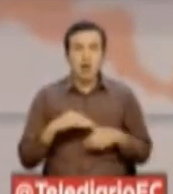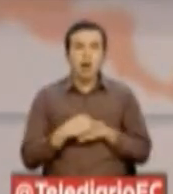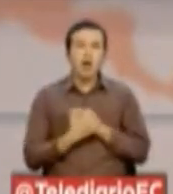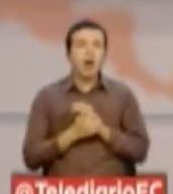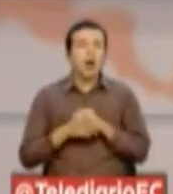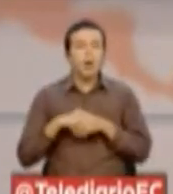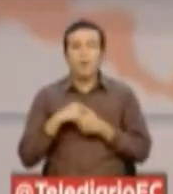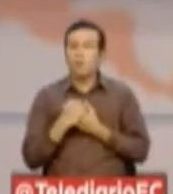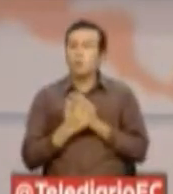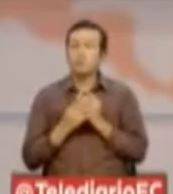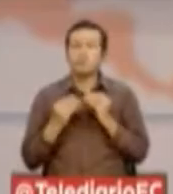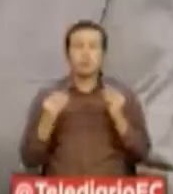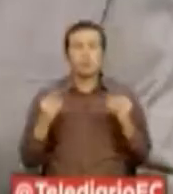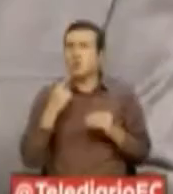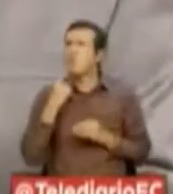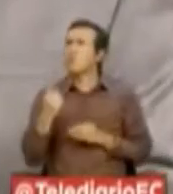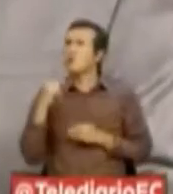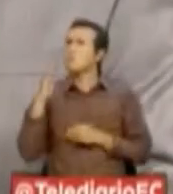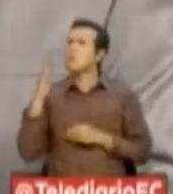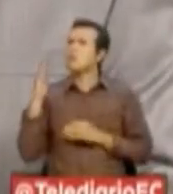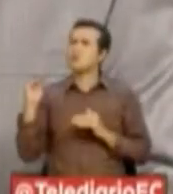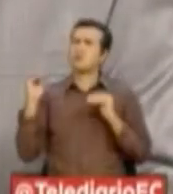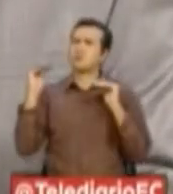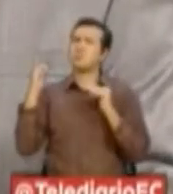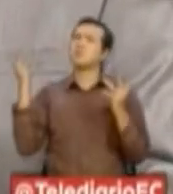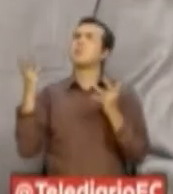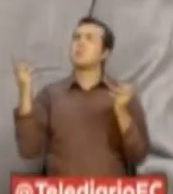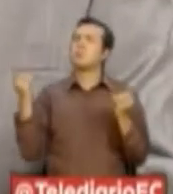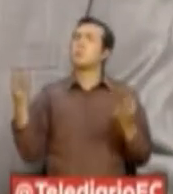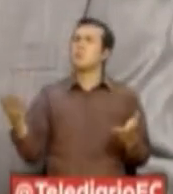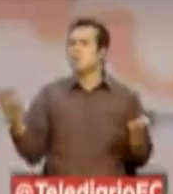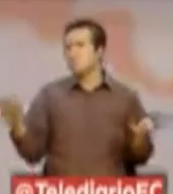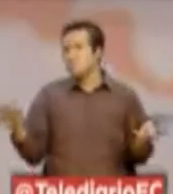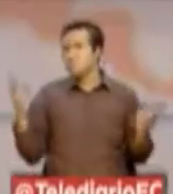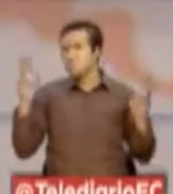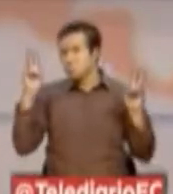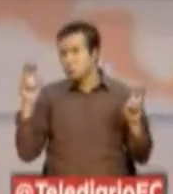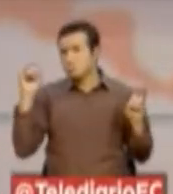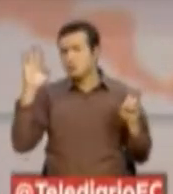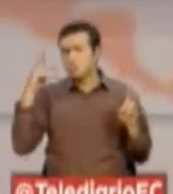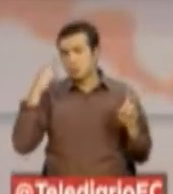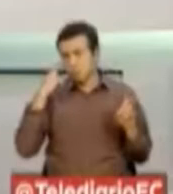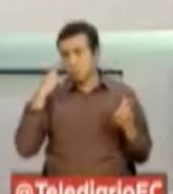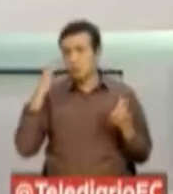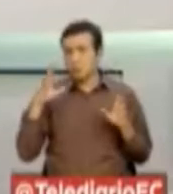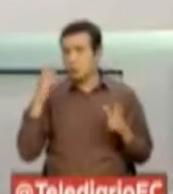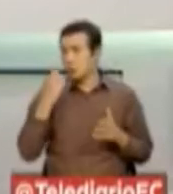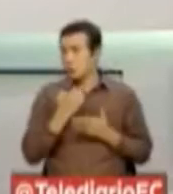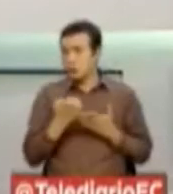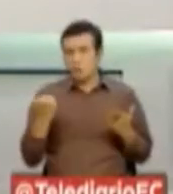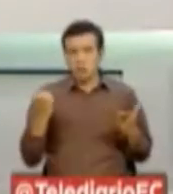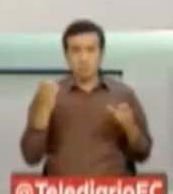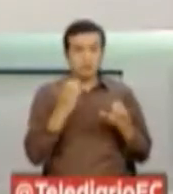usted habla de los mayores niveles de qué niveles estamos hablando sobre todo en el perjuicio económico de eso tenemos que calcular no